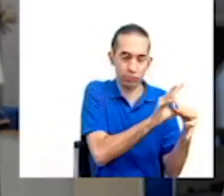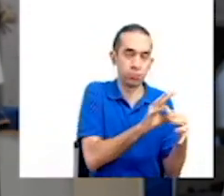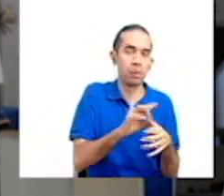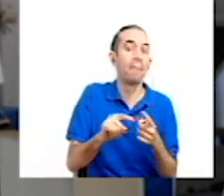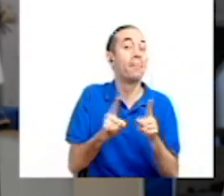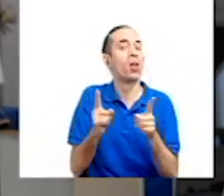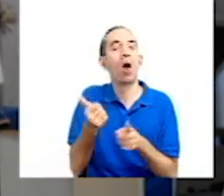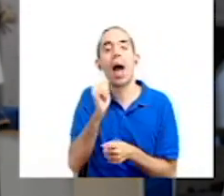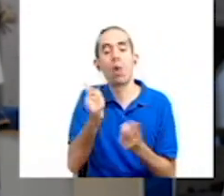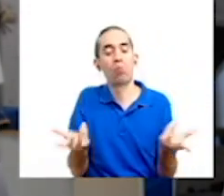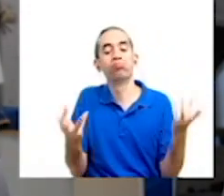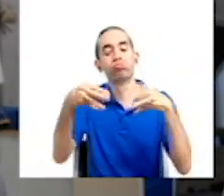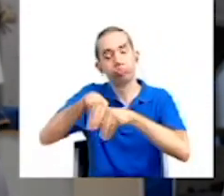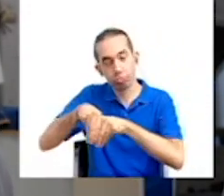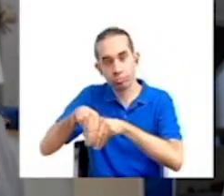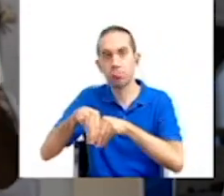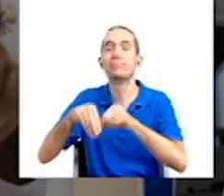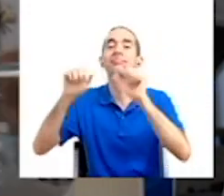lo siguiente.